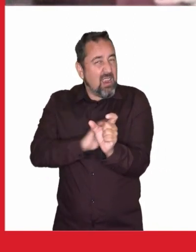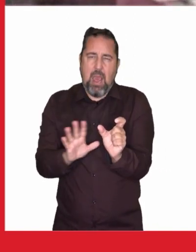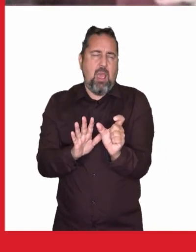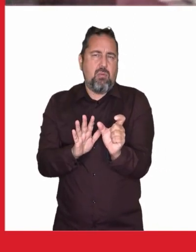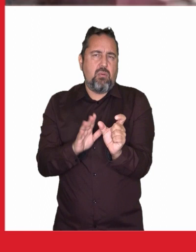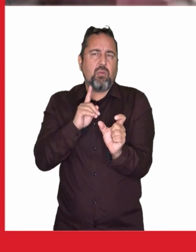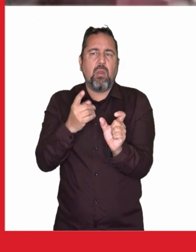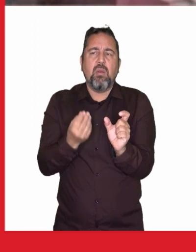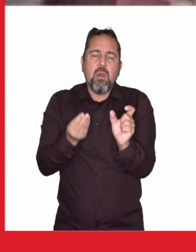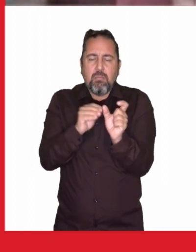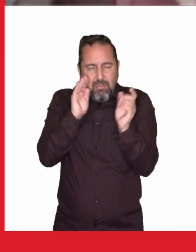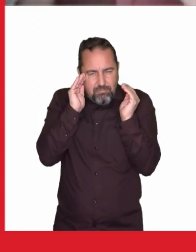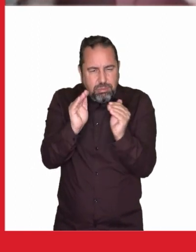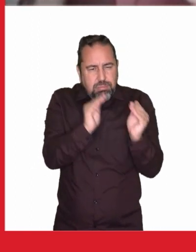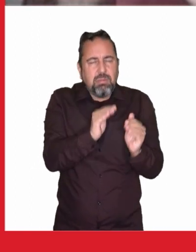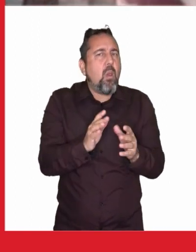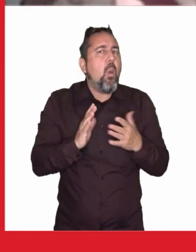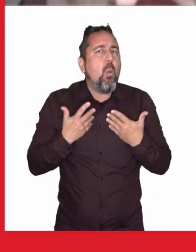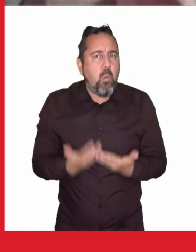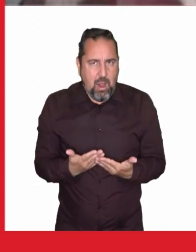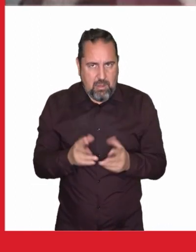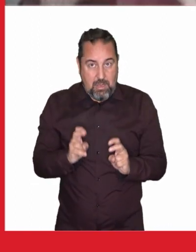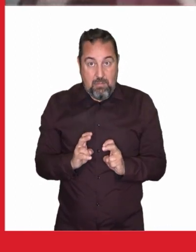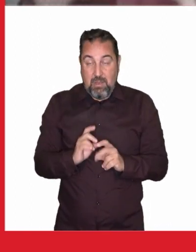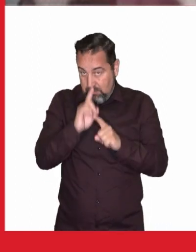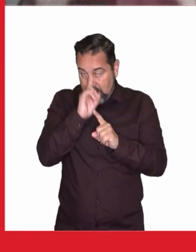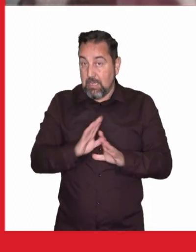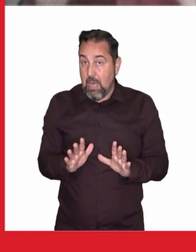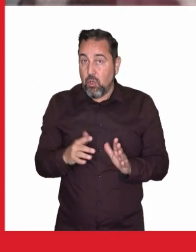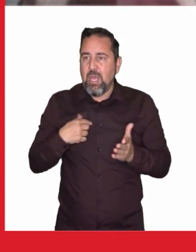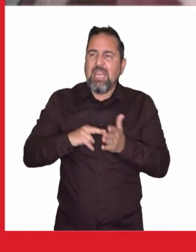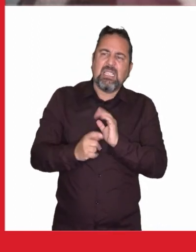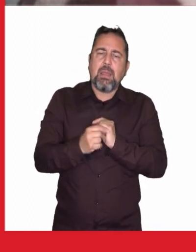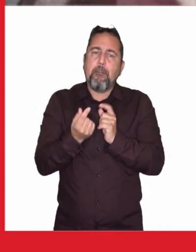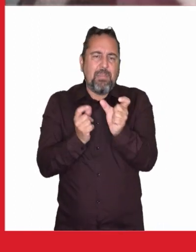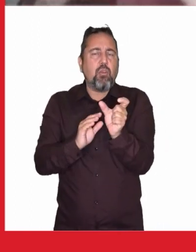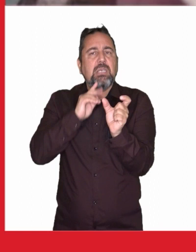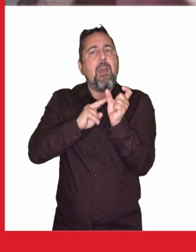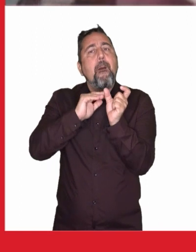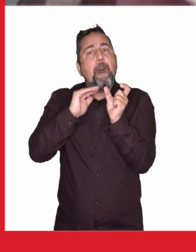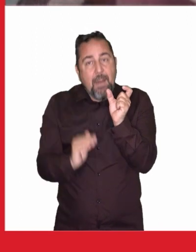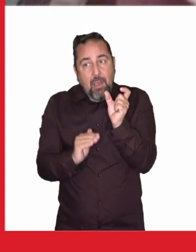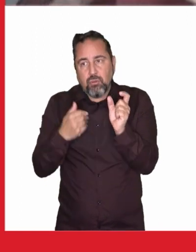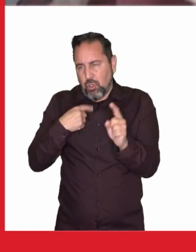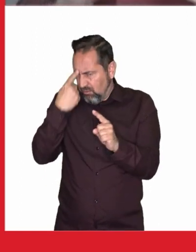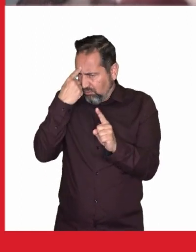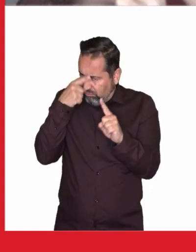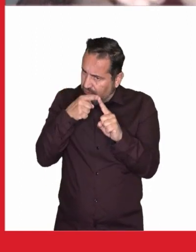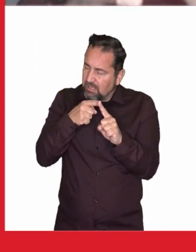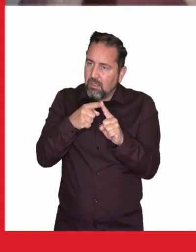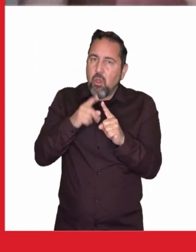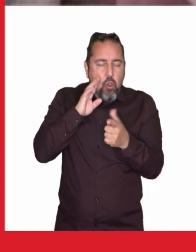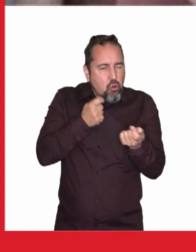estrategia de precios tienes, tengas claro en qué aspectos tienes que poner el foco. ¿Sí? Si yo tengo una estrategia de